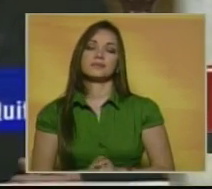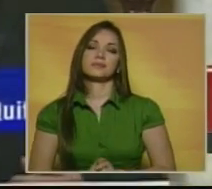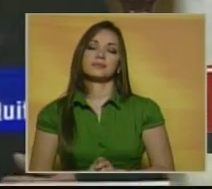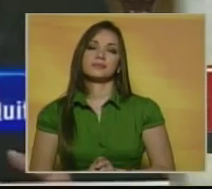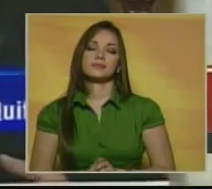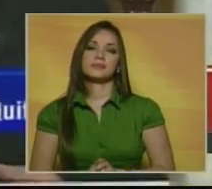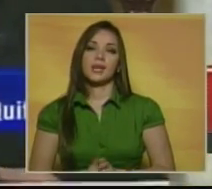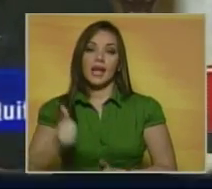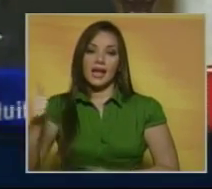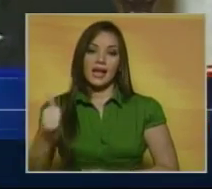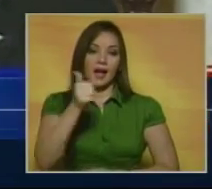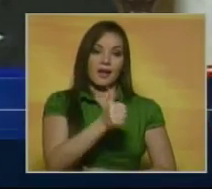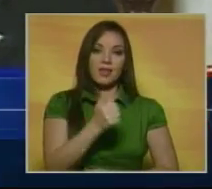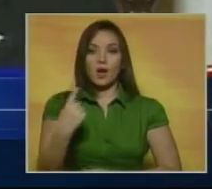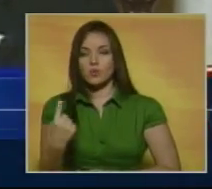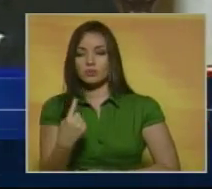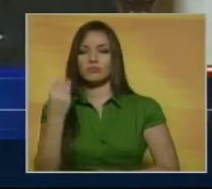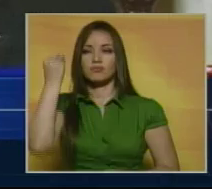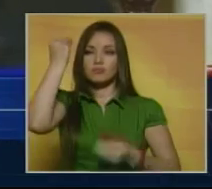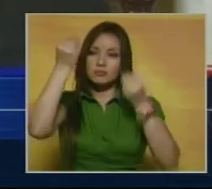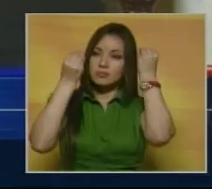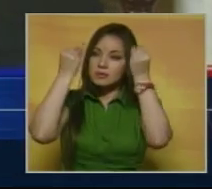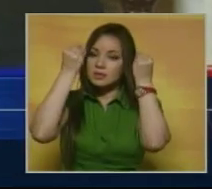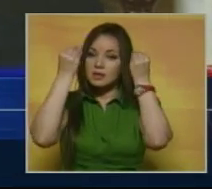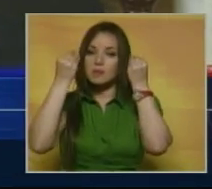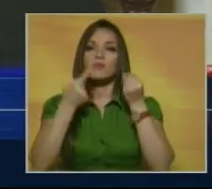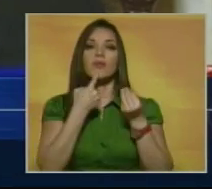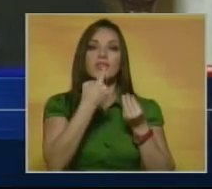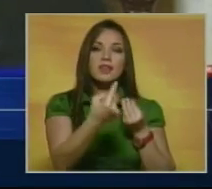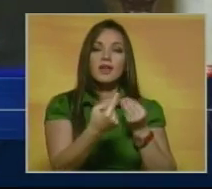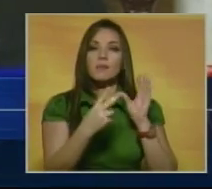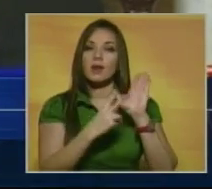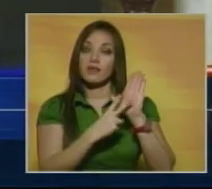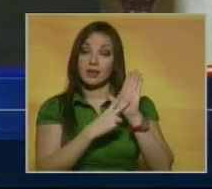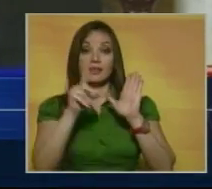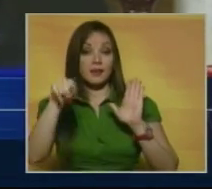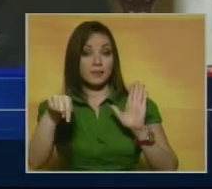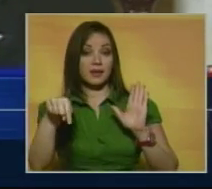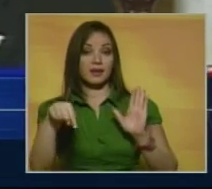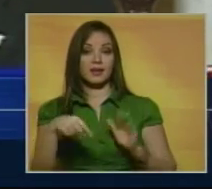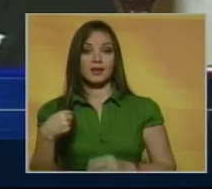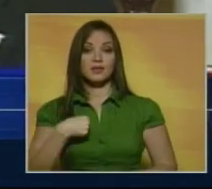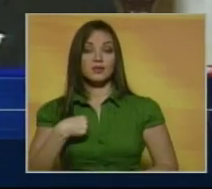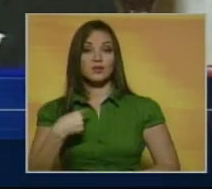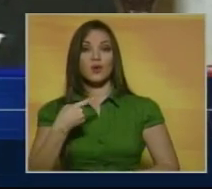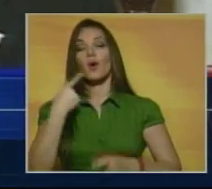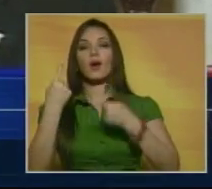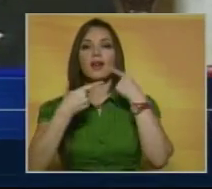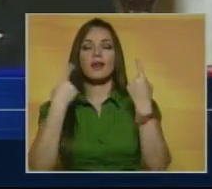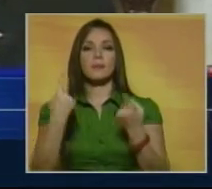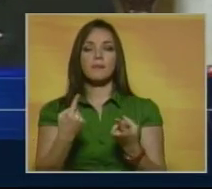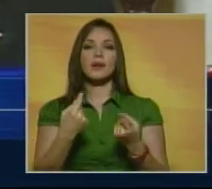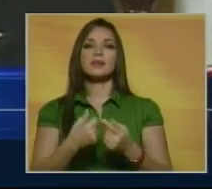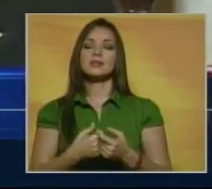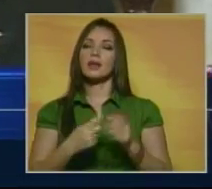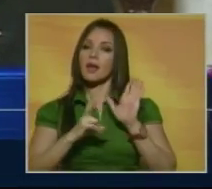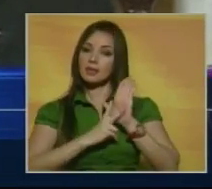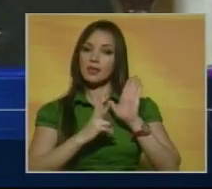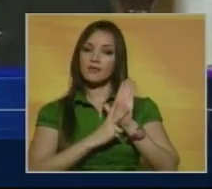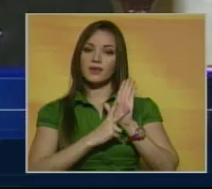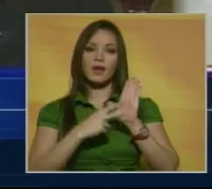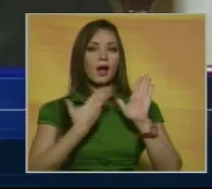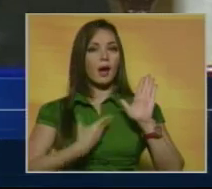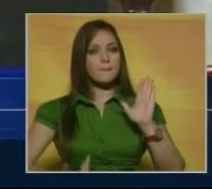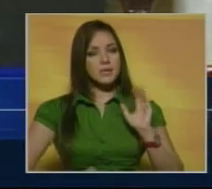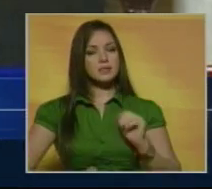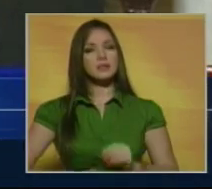uno nuestra visión, nuestra verdad. Le expresé con toda sinceridad al